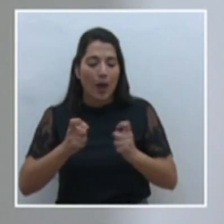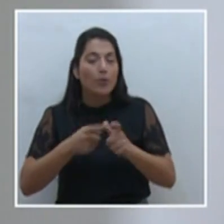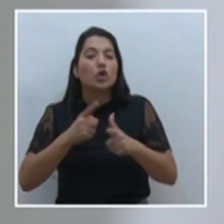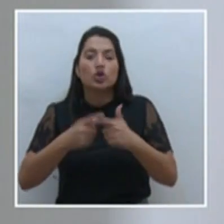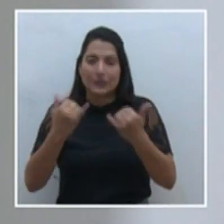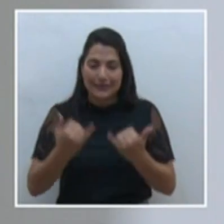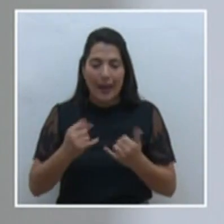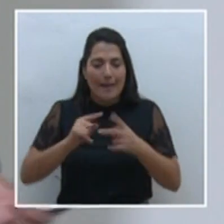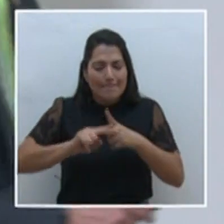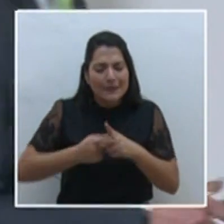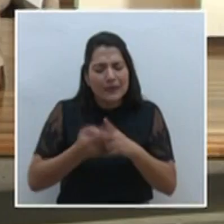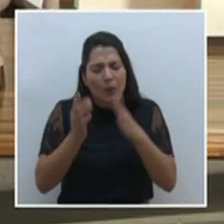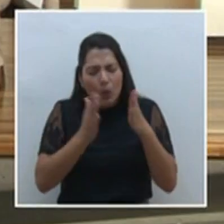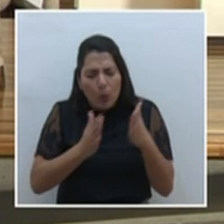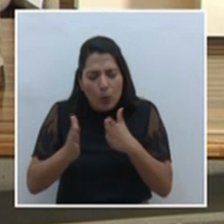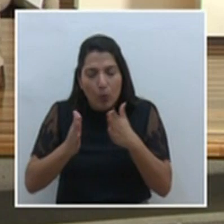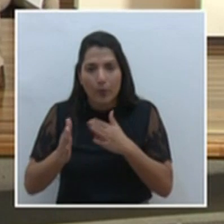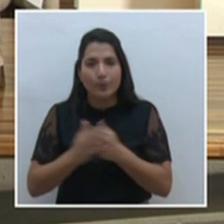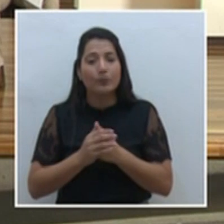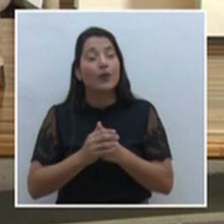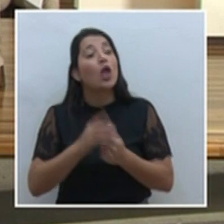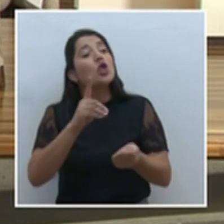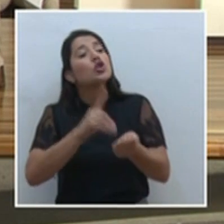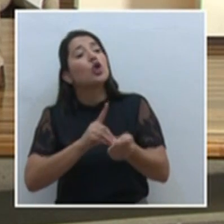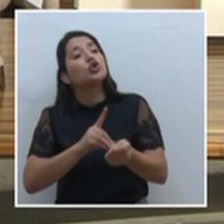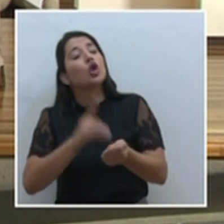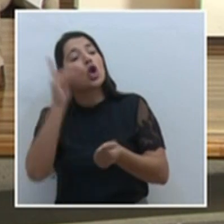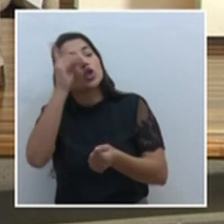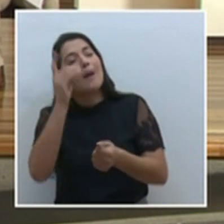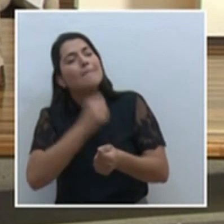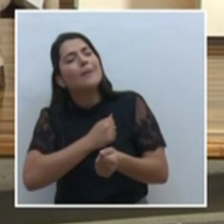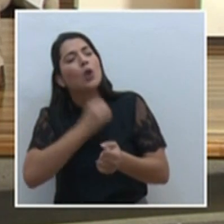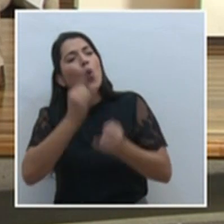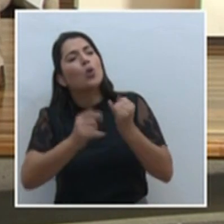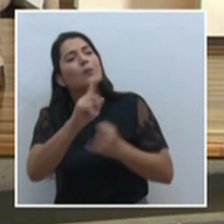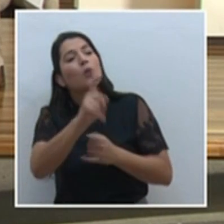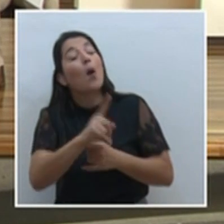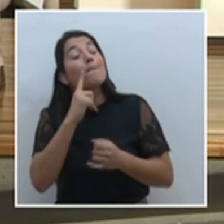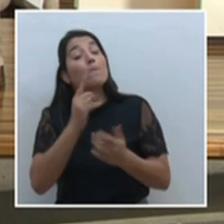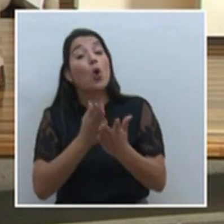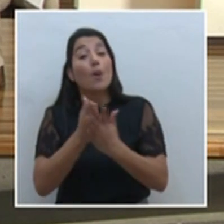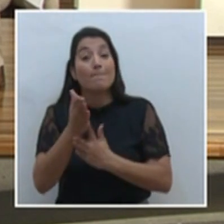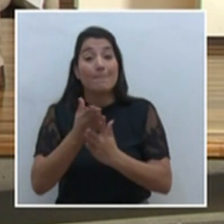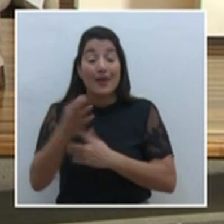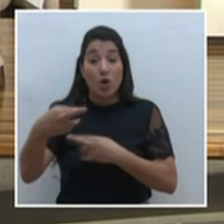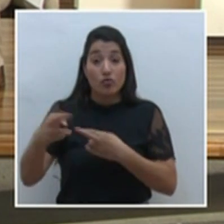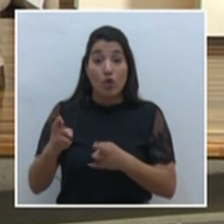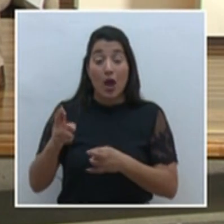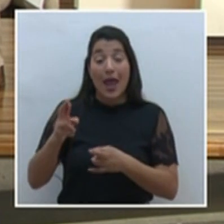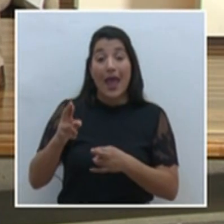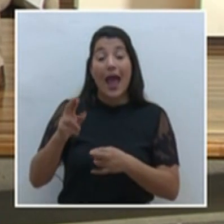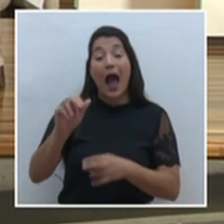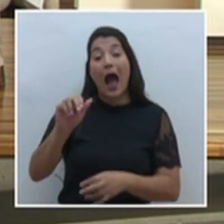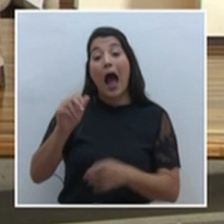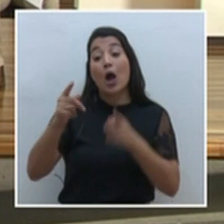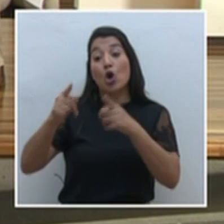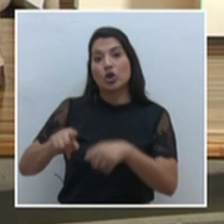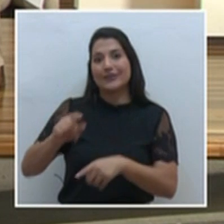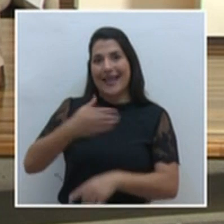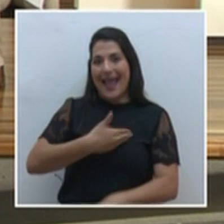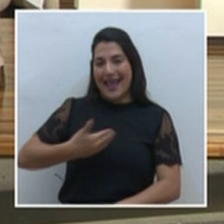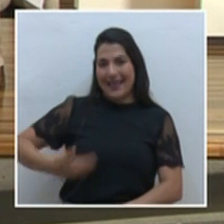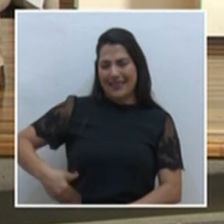ruta. Doctor Salas, perdón, la última consulta por parte del medio regional Acontecer Herediano nos